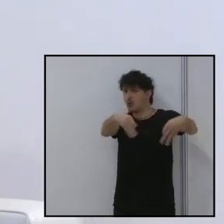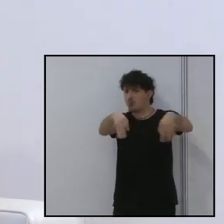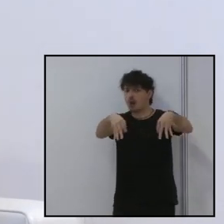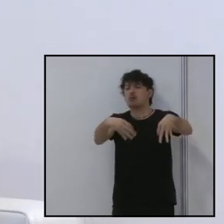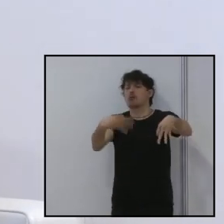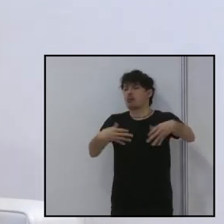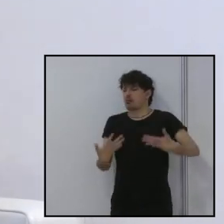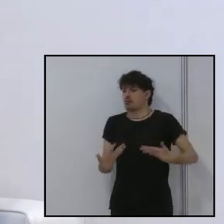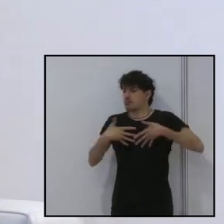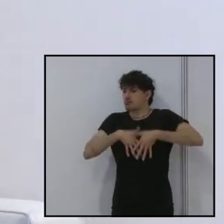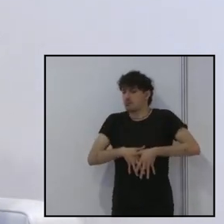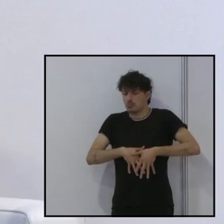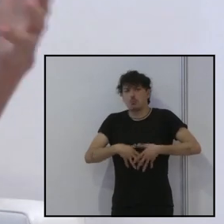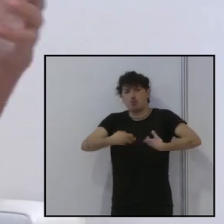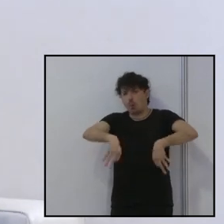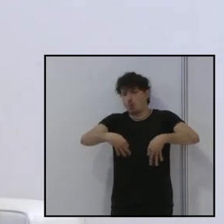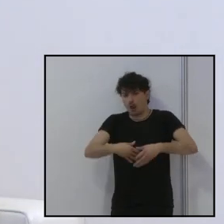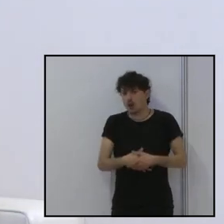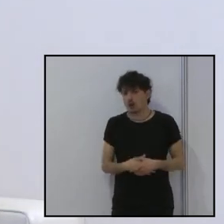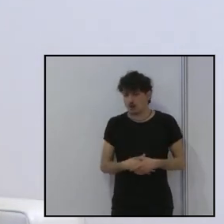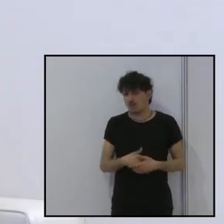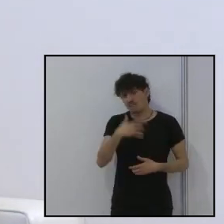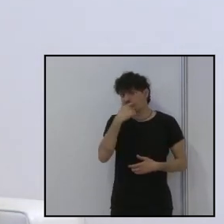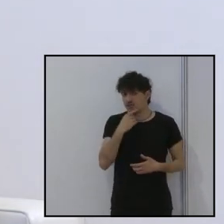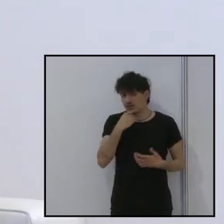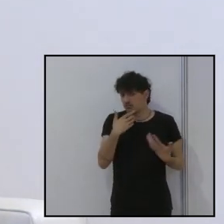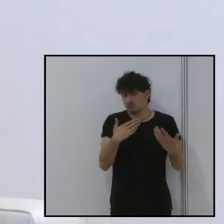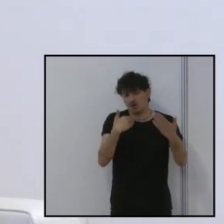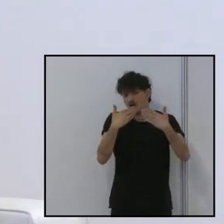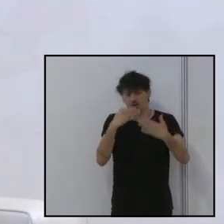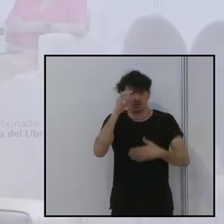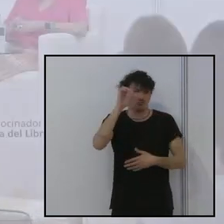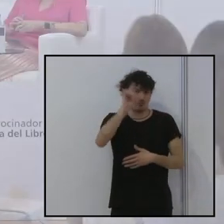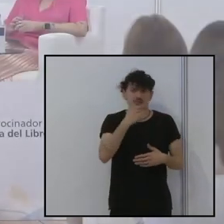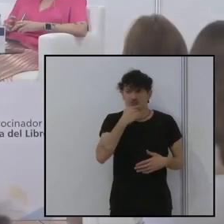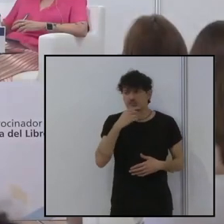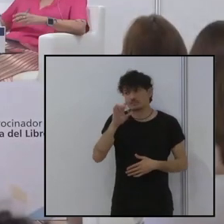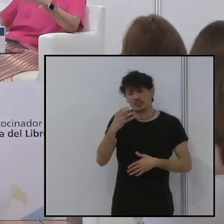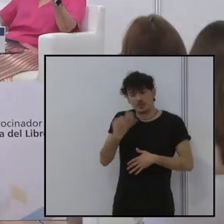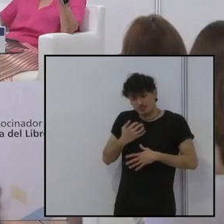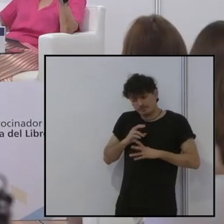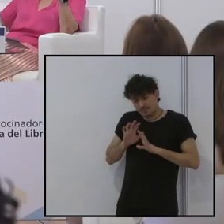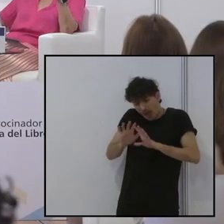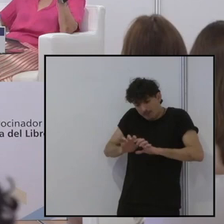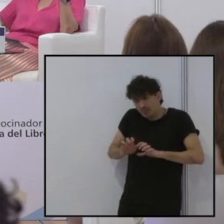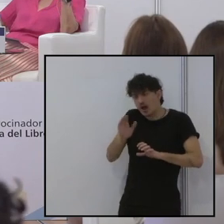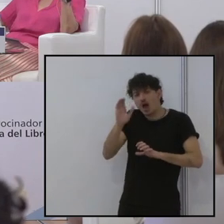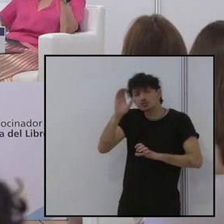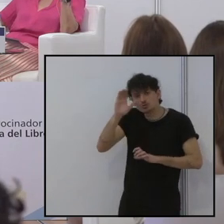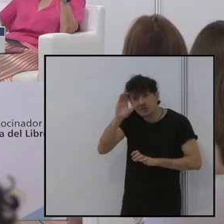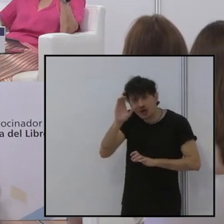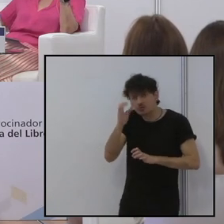subconsciente colectivo y cuando lo ves, pues es más fácil que te abras. Sí, hay que aprender a escuchar de todas formas, ¿eh? Porque yo creo que la gente confunde